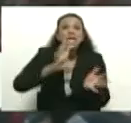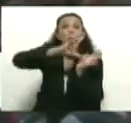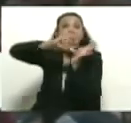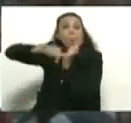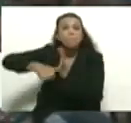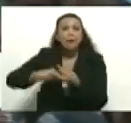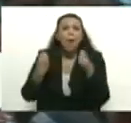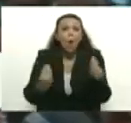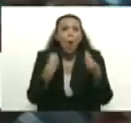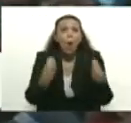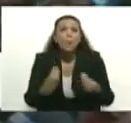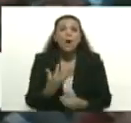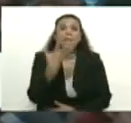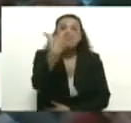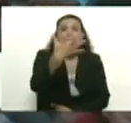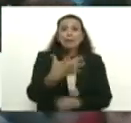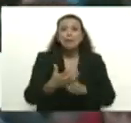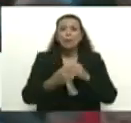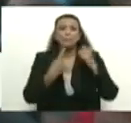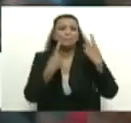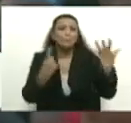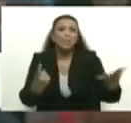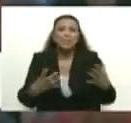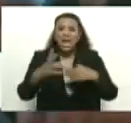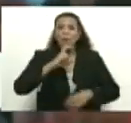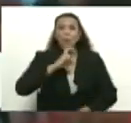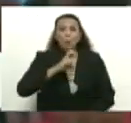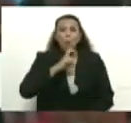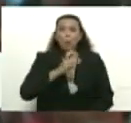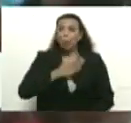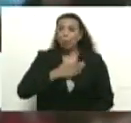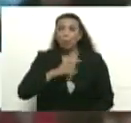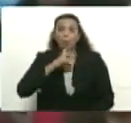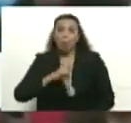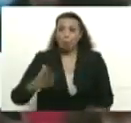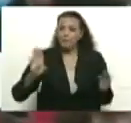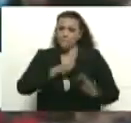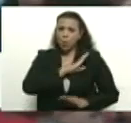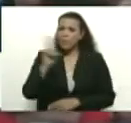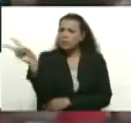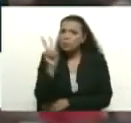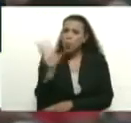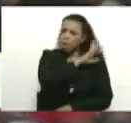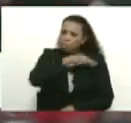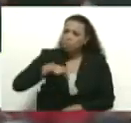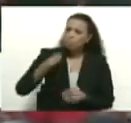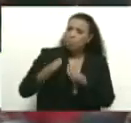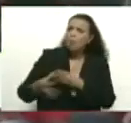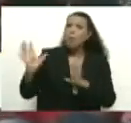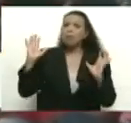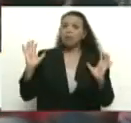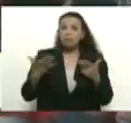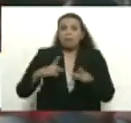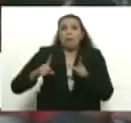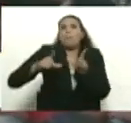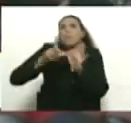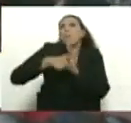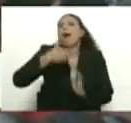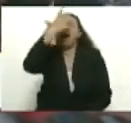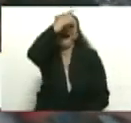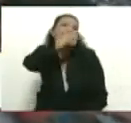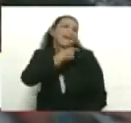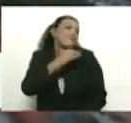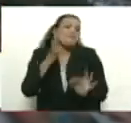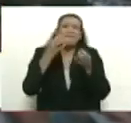robaron, sigo, se robaron el oro de usted, de todos los venezolanos, de todos nosotros. Y después vienen a decir que las